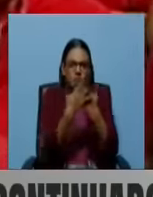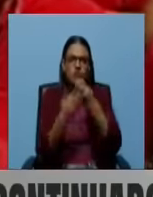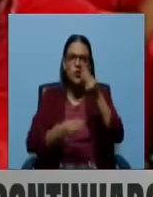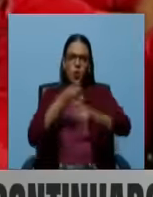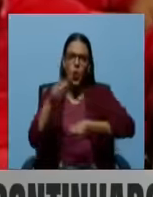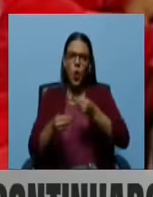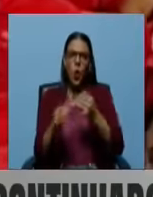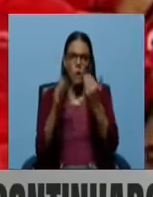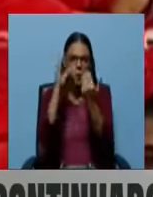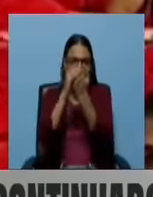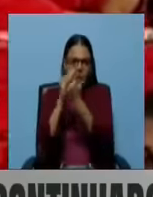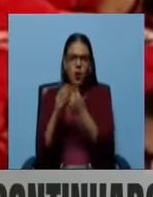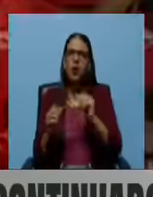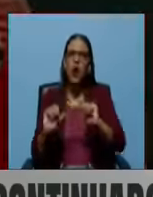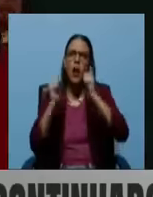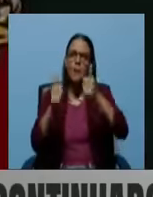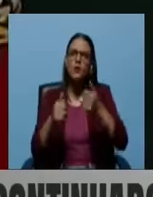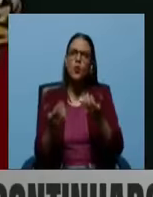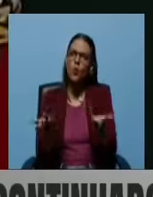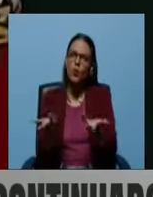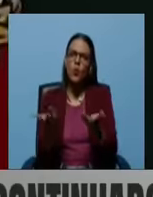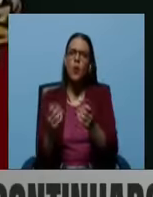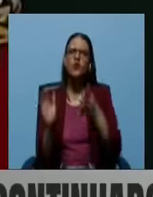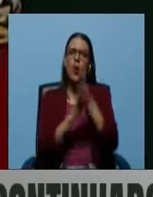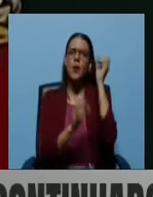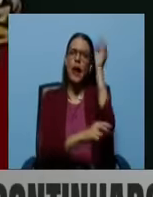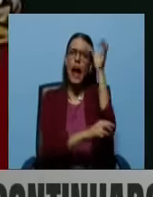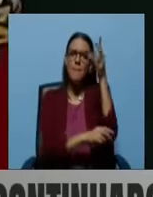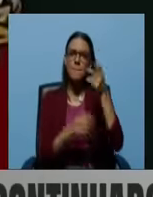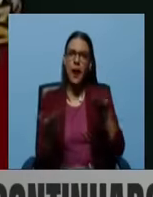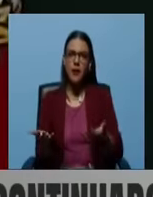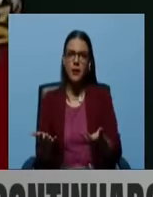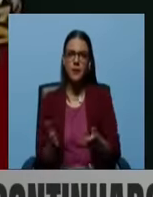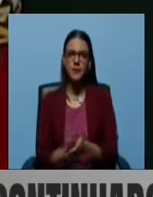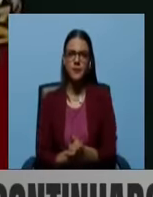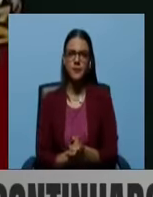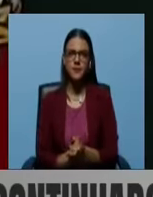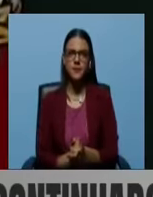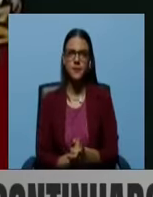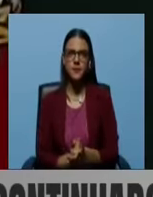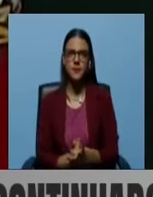Todo esto comenzó con aquella campaña,